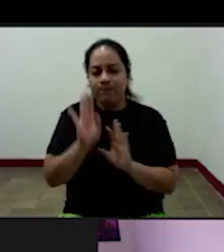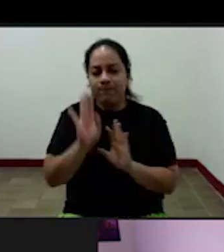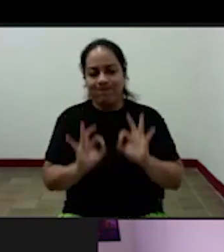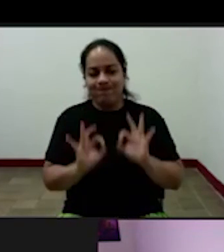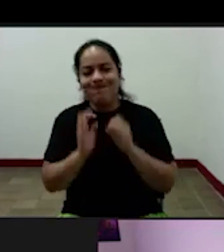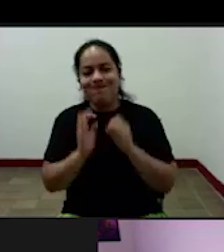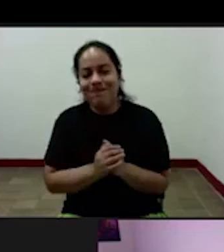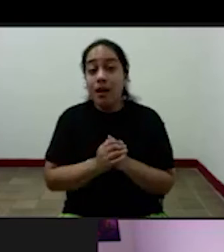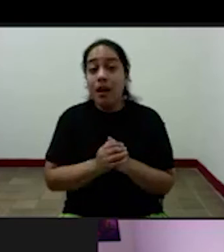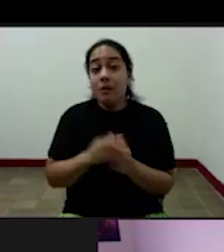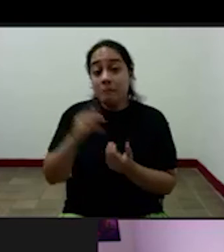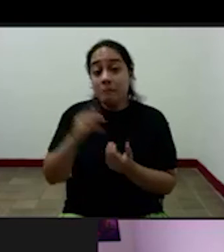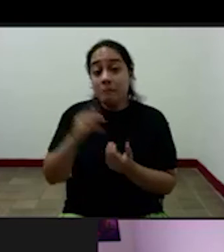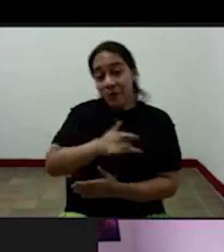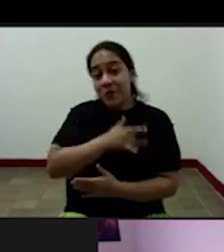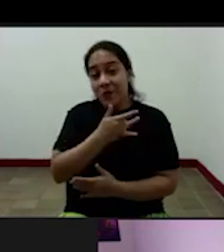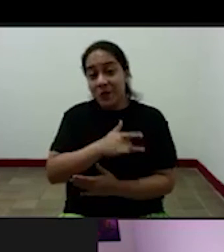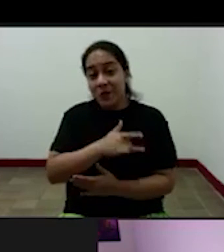parece que,